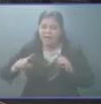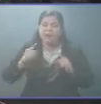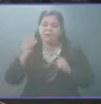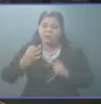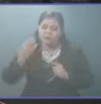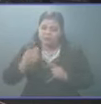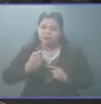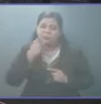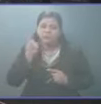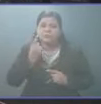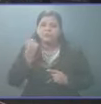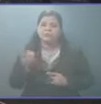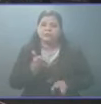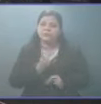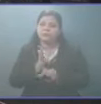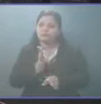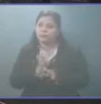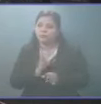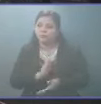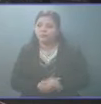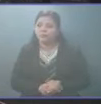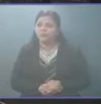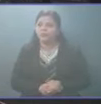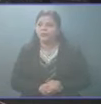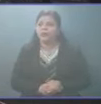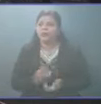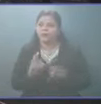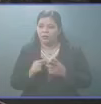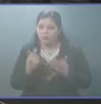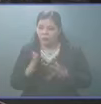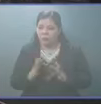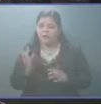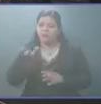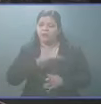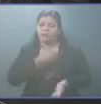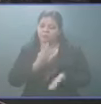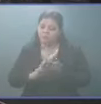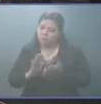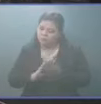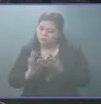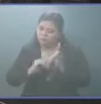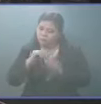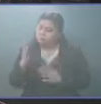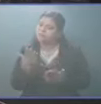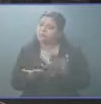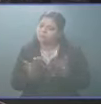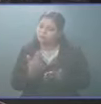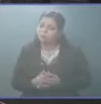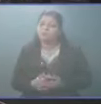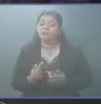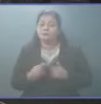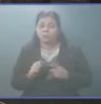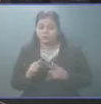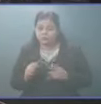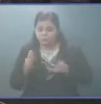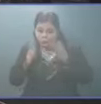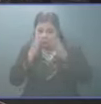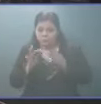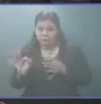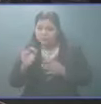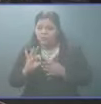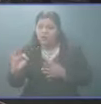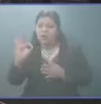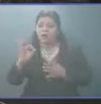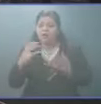buscar un profesional, ¿verdad? Y gastar, bueno, un poquito más, apretarse el cinturón, pero darle una calidad de